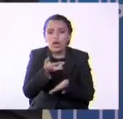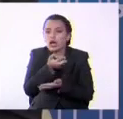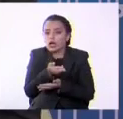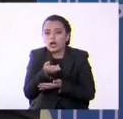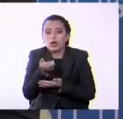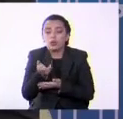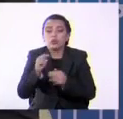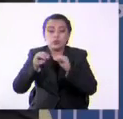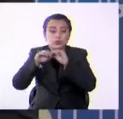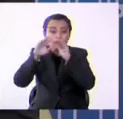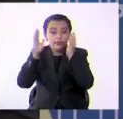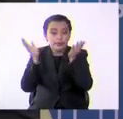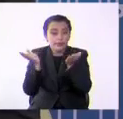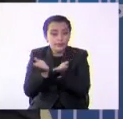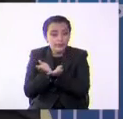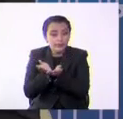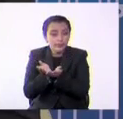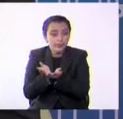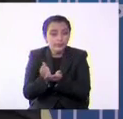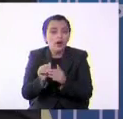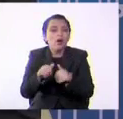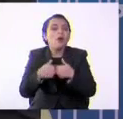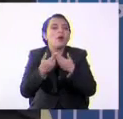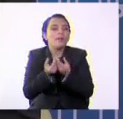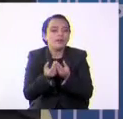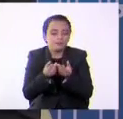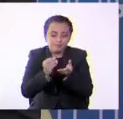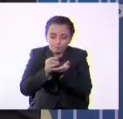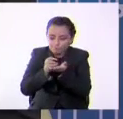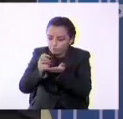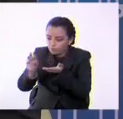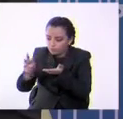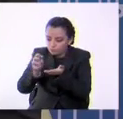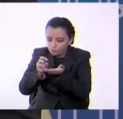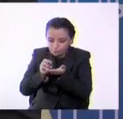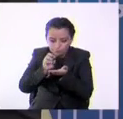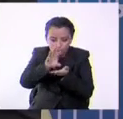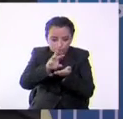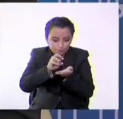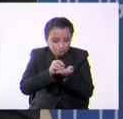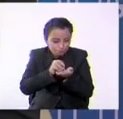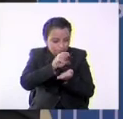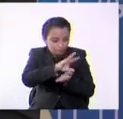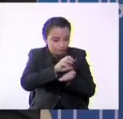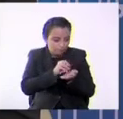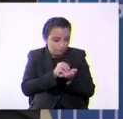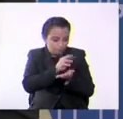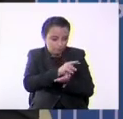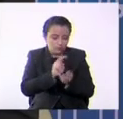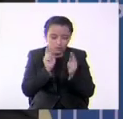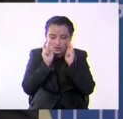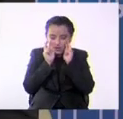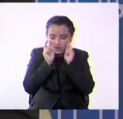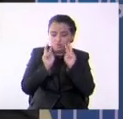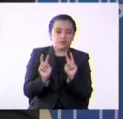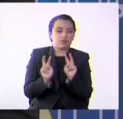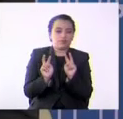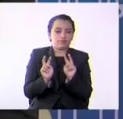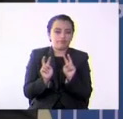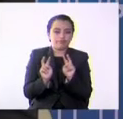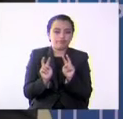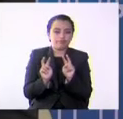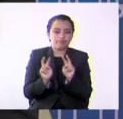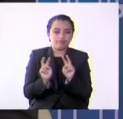globalización y cómo se reparten. Okay. A primera vista podemos notar que